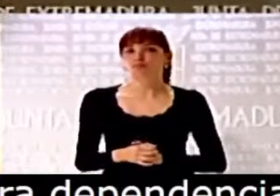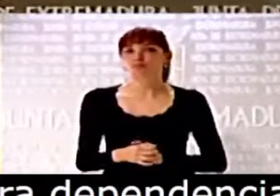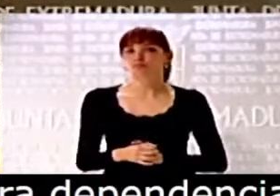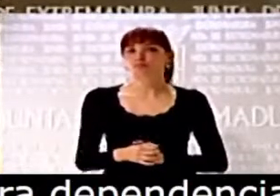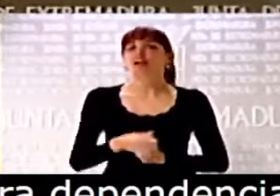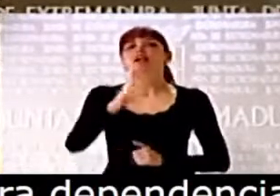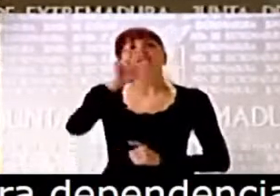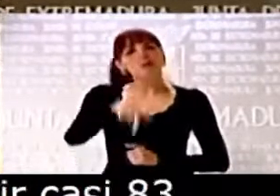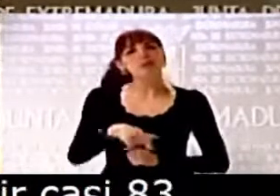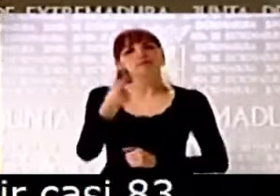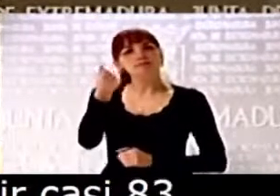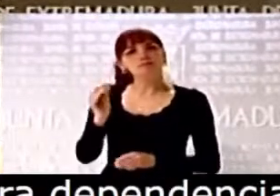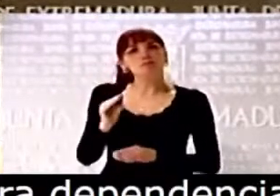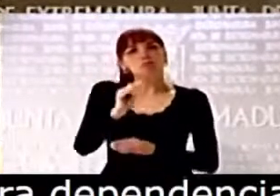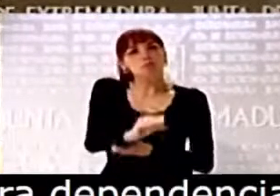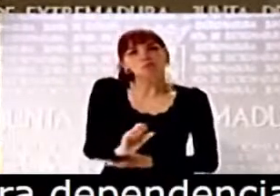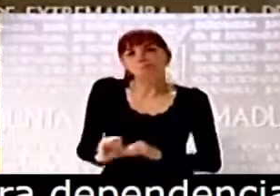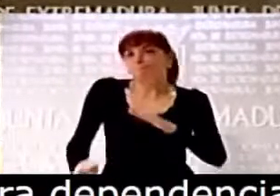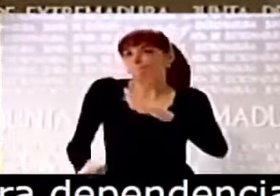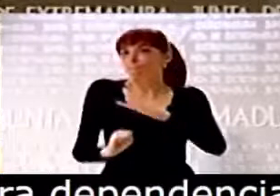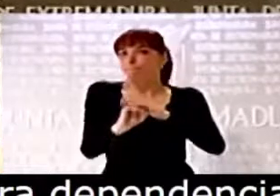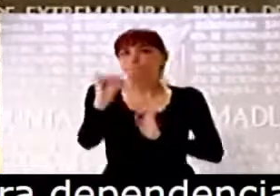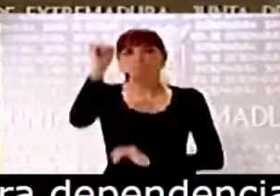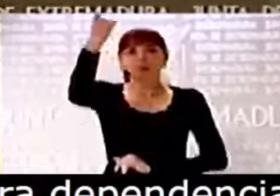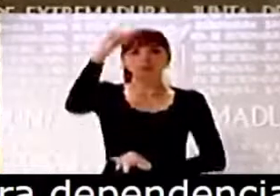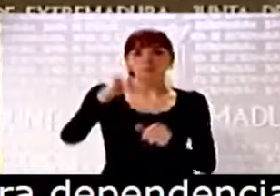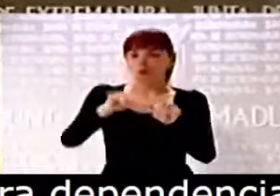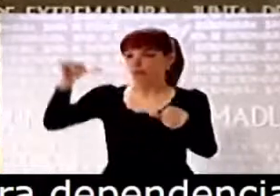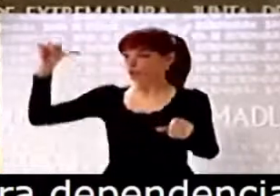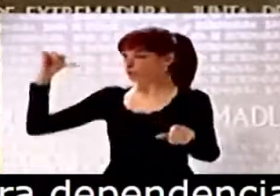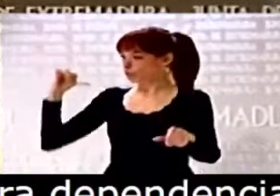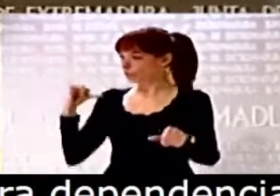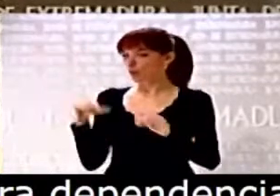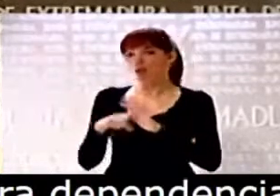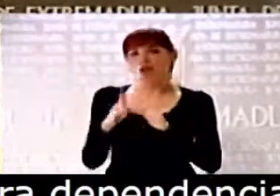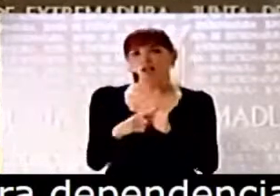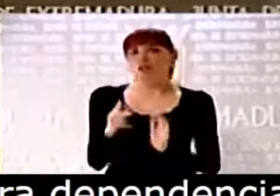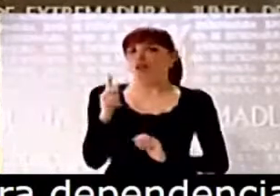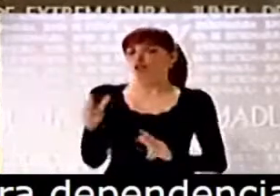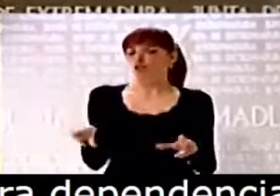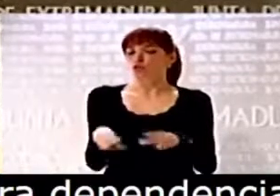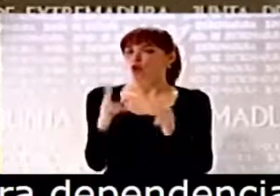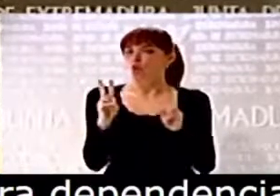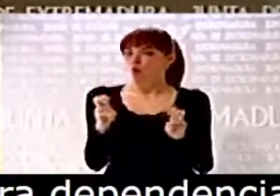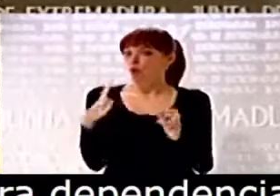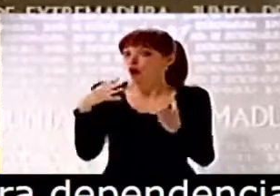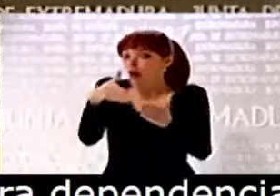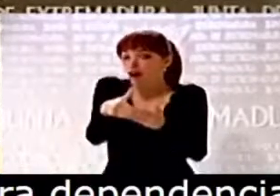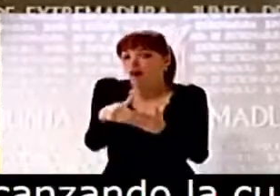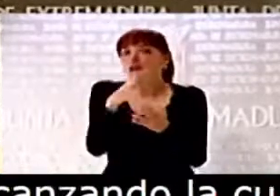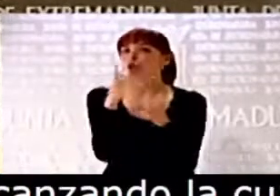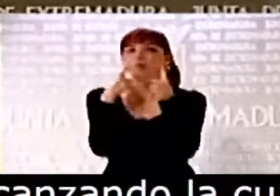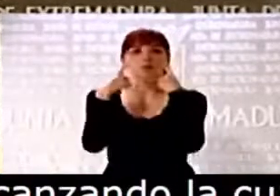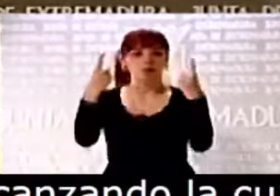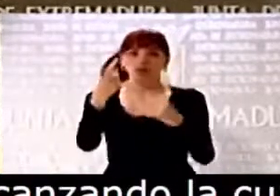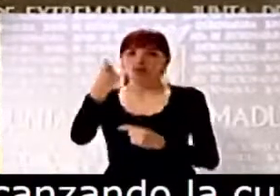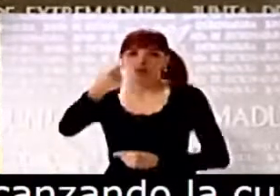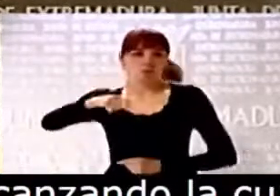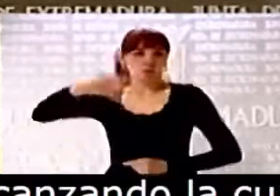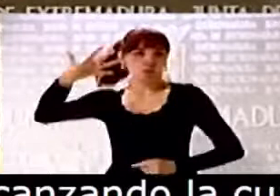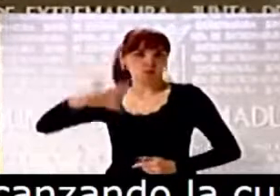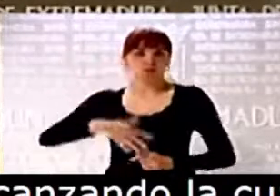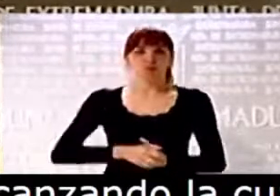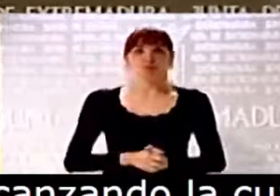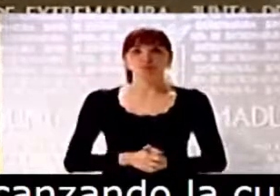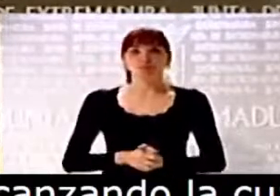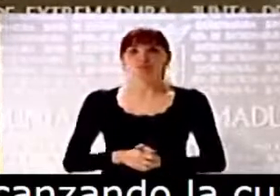y alcanzando la cifra más alta de inversión desde que nació este nuevo derecho social. Esta mejora de la financiación por parte